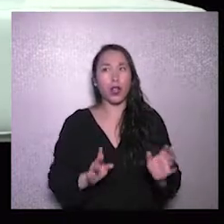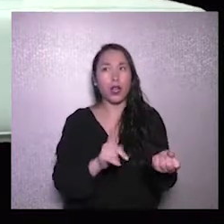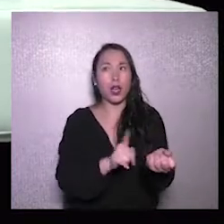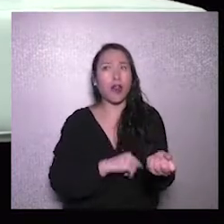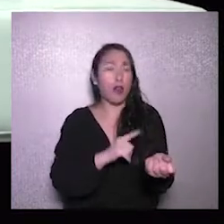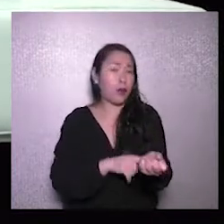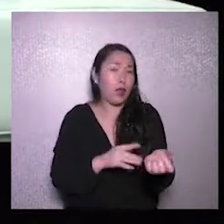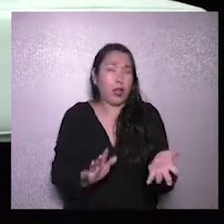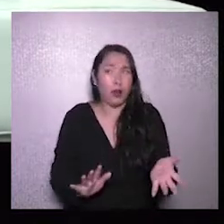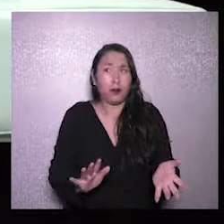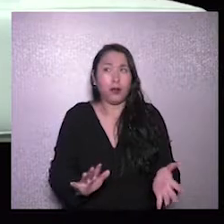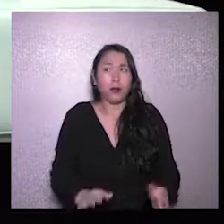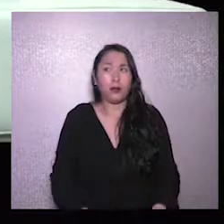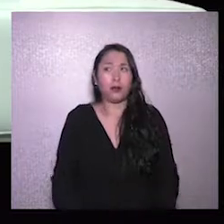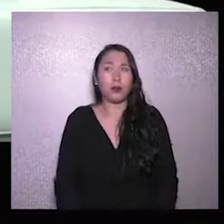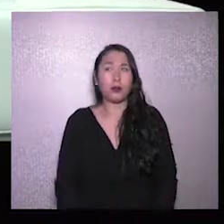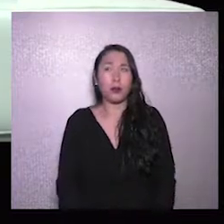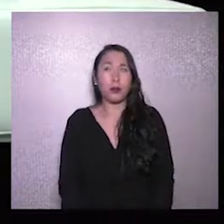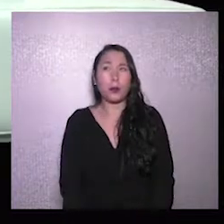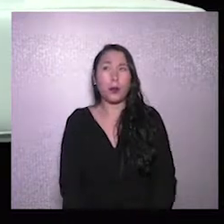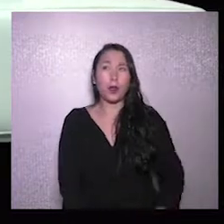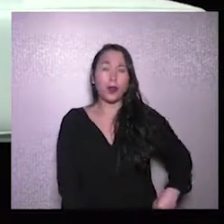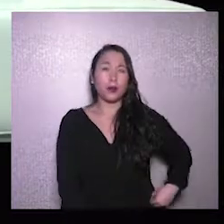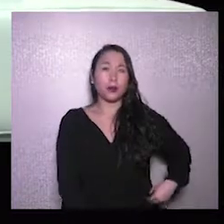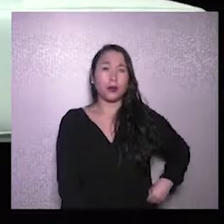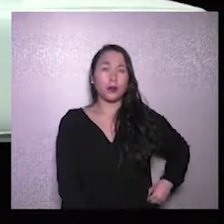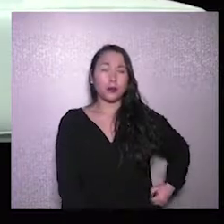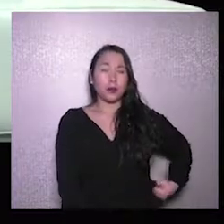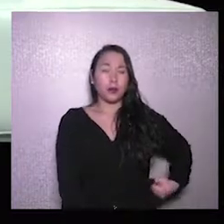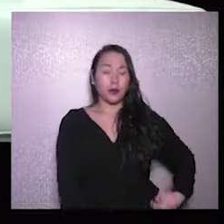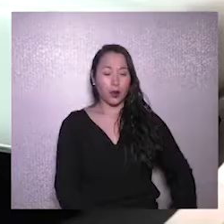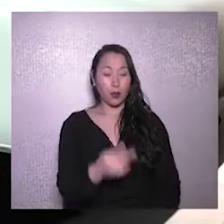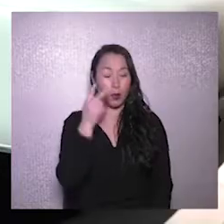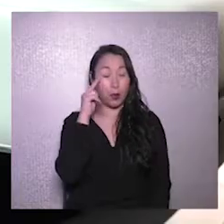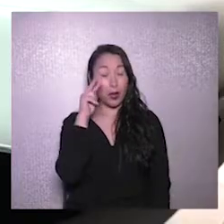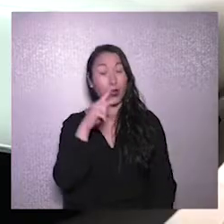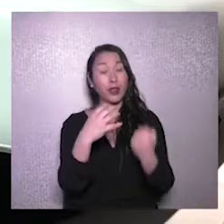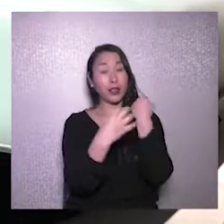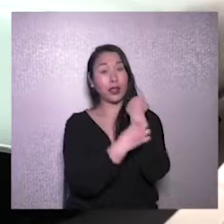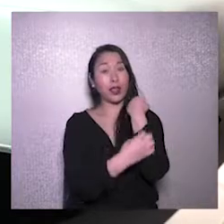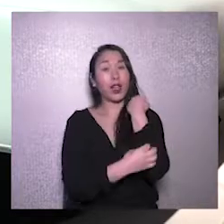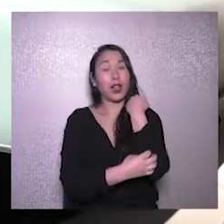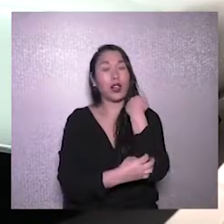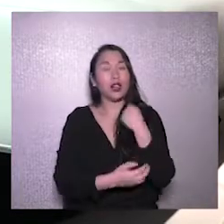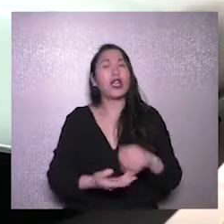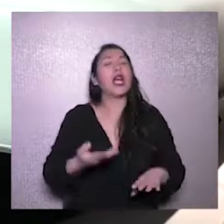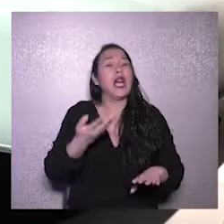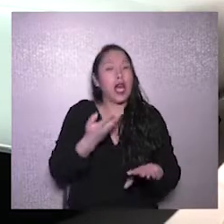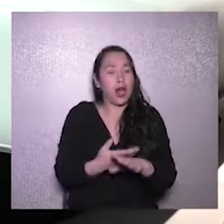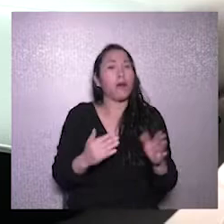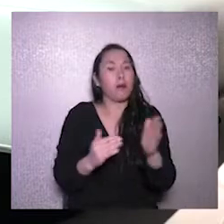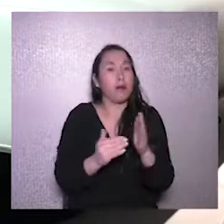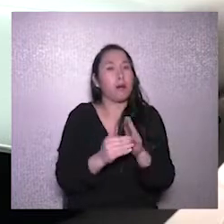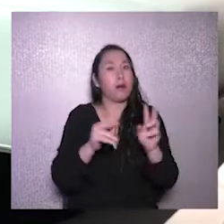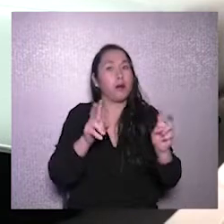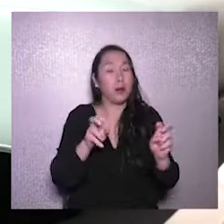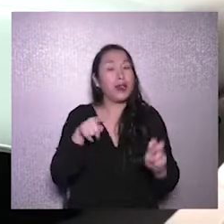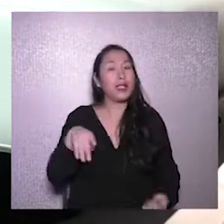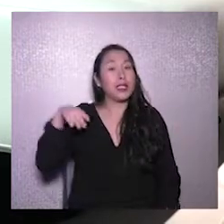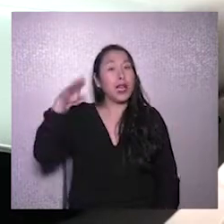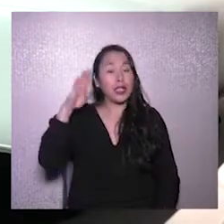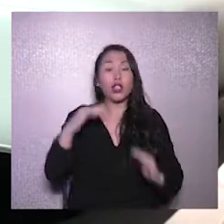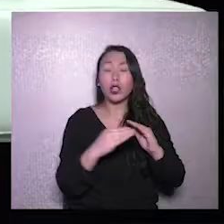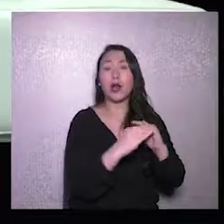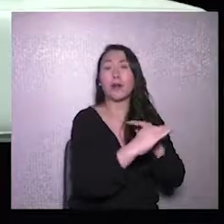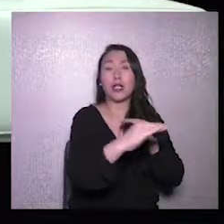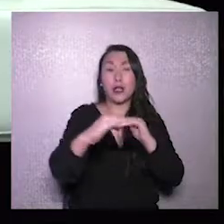señora. Donde manda. Pero desde el punto de vista de las regiones, sí hay un tema pendiente. Y el candidato, en forma